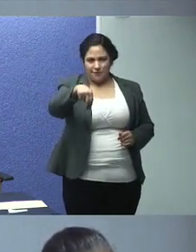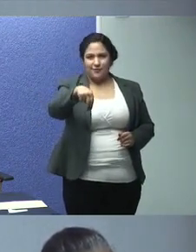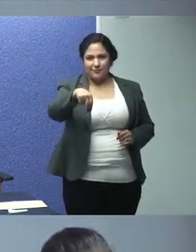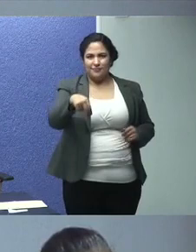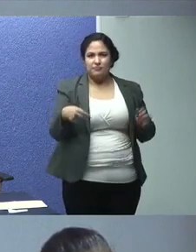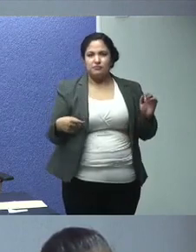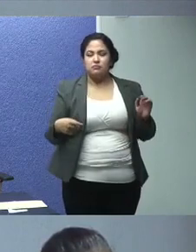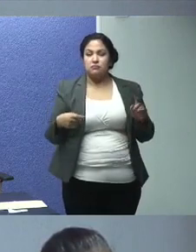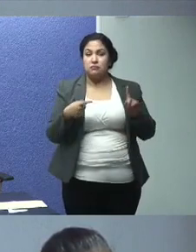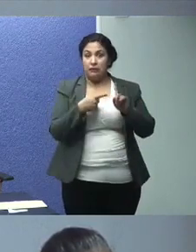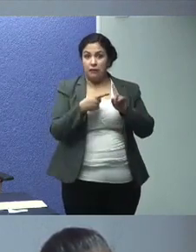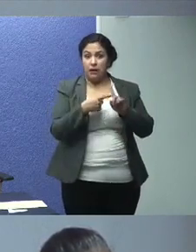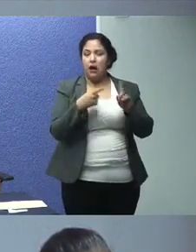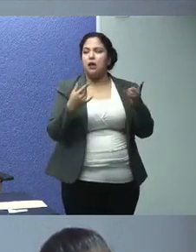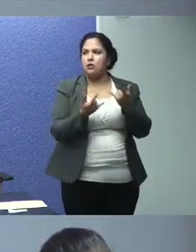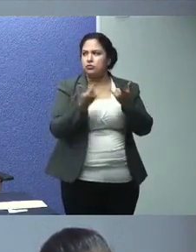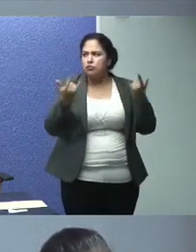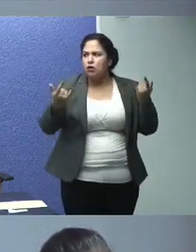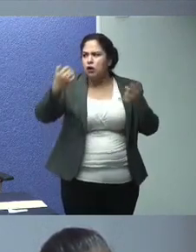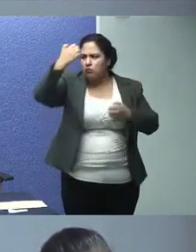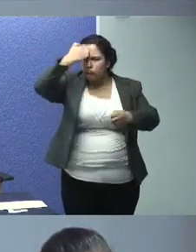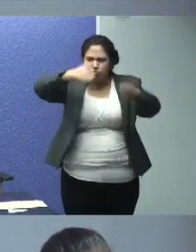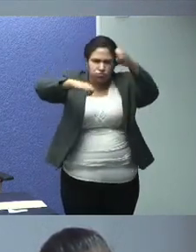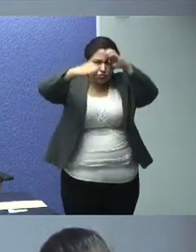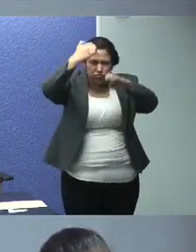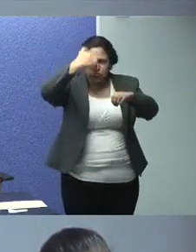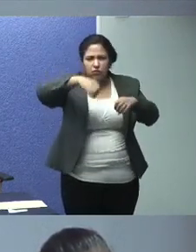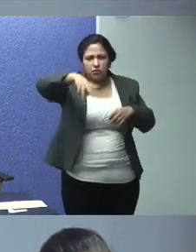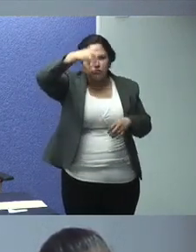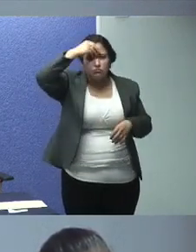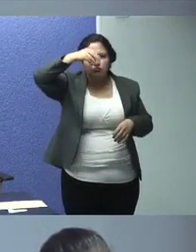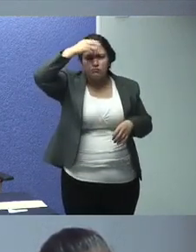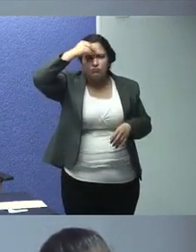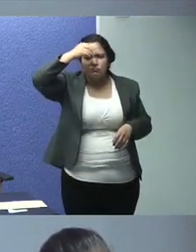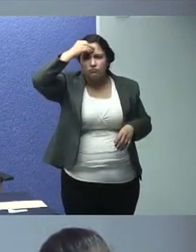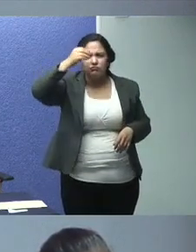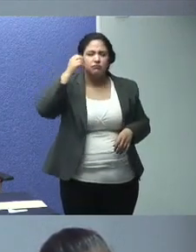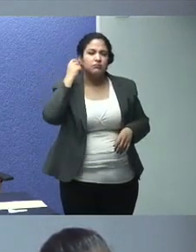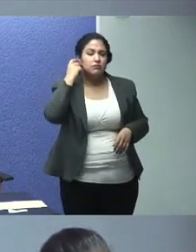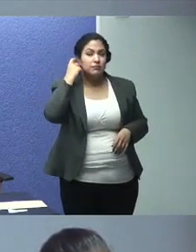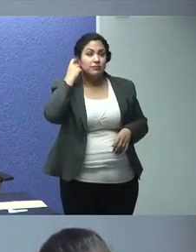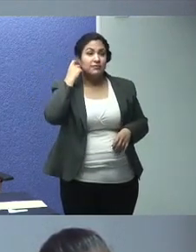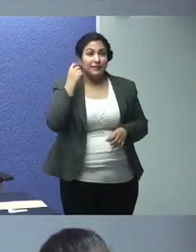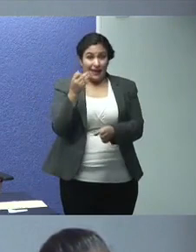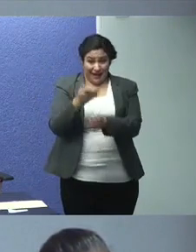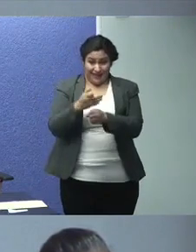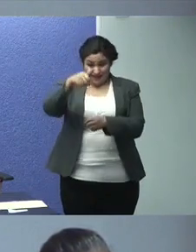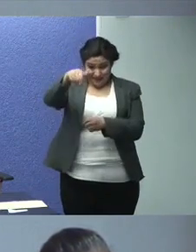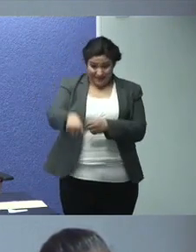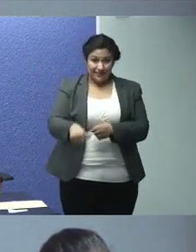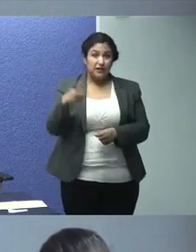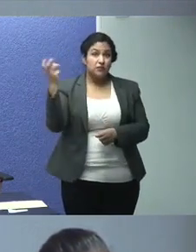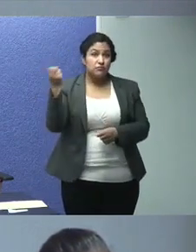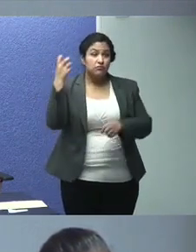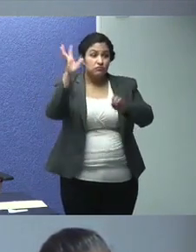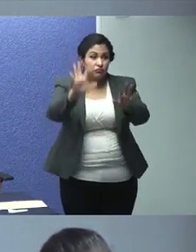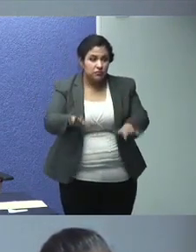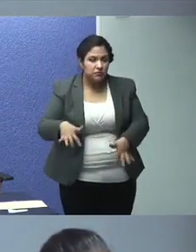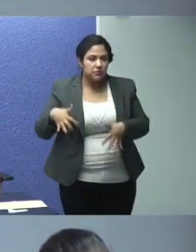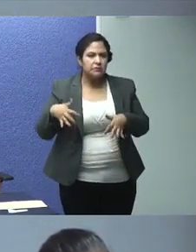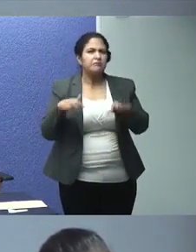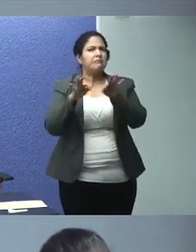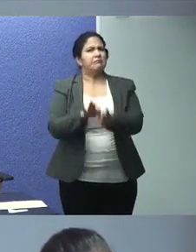documentando como historiador qué ha pasado. Entonces, estos foros para mí son esenciales